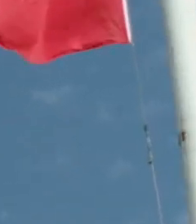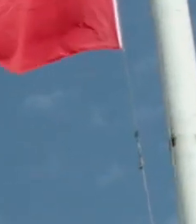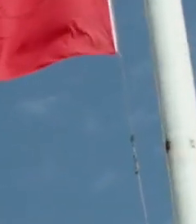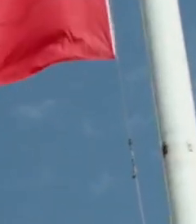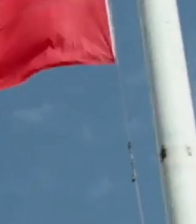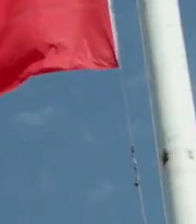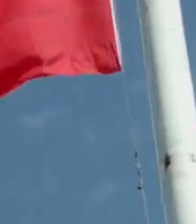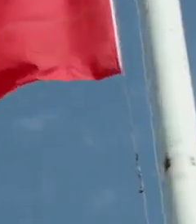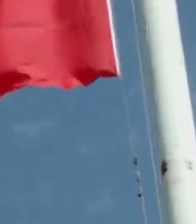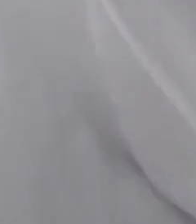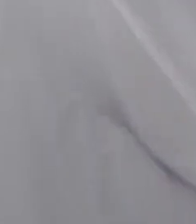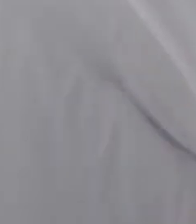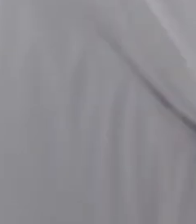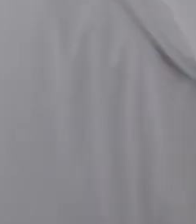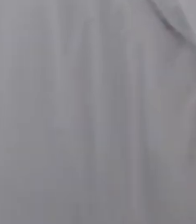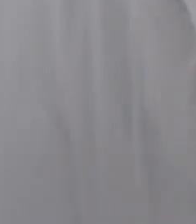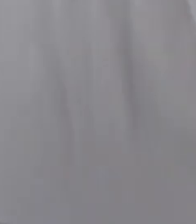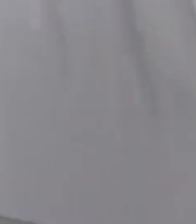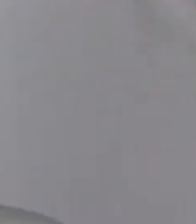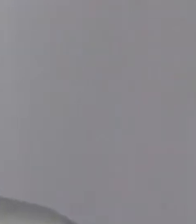esta red voluntaria